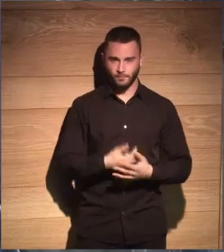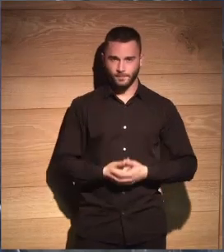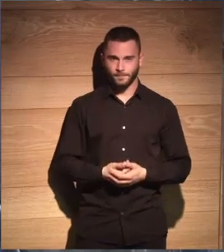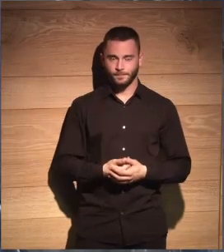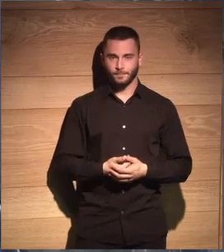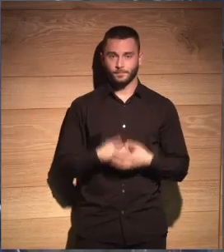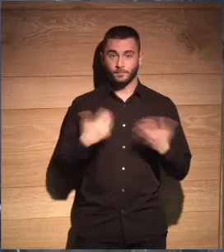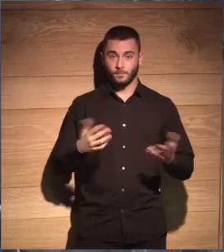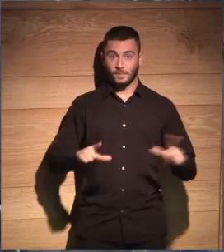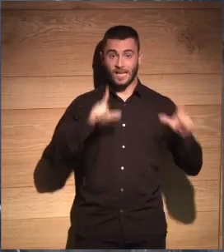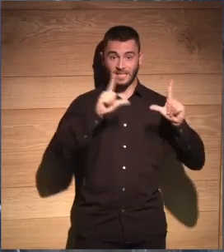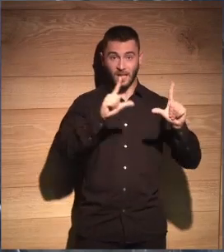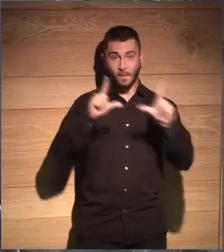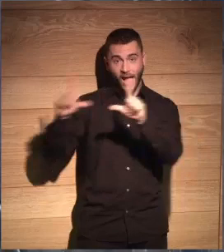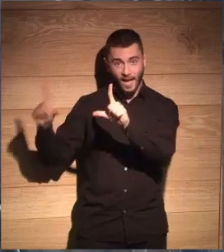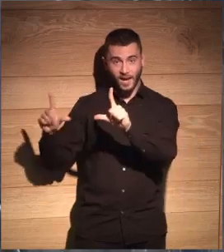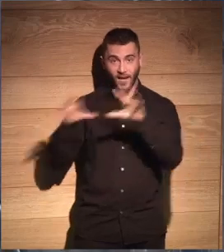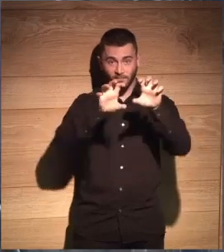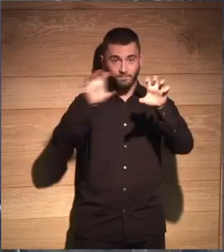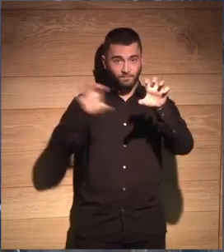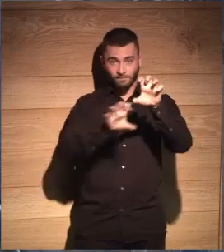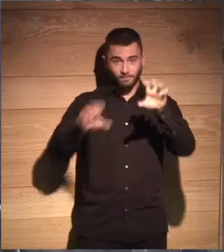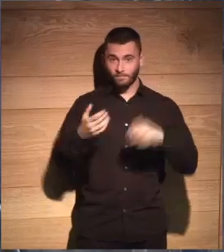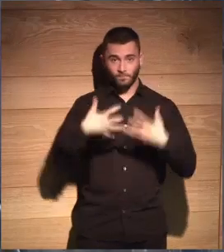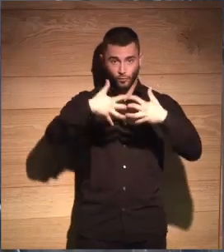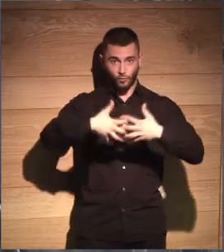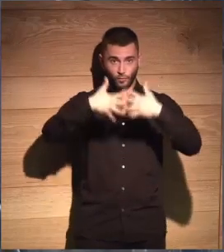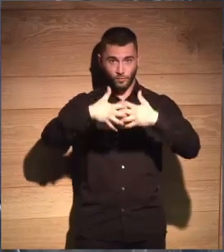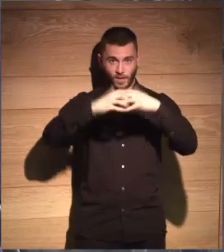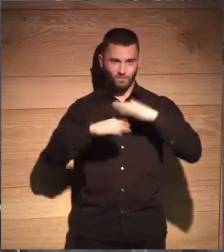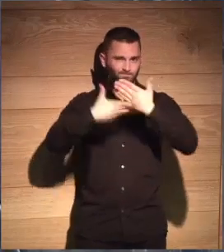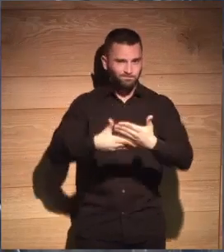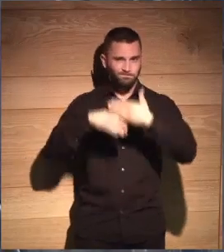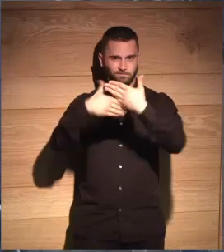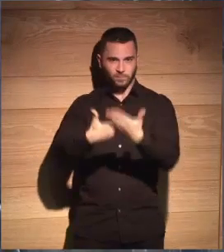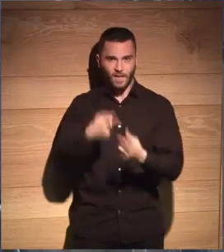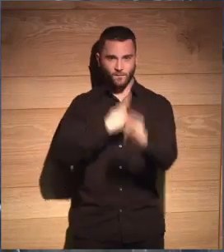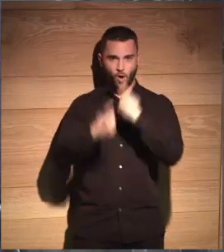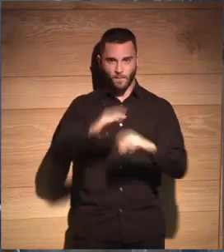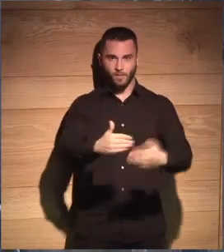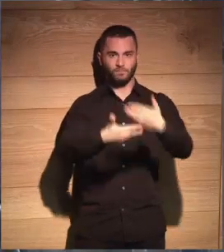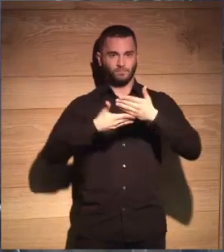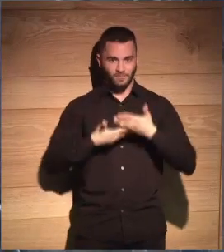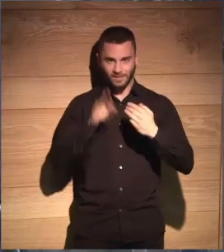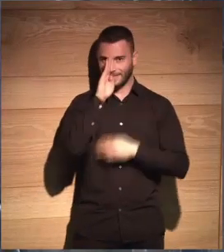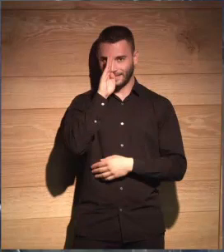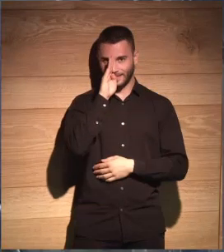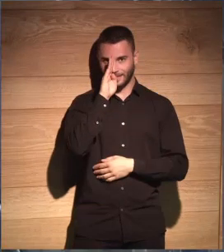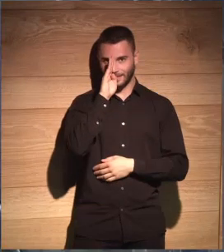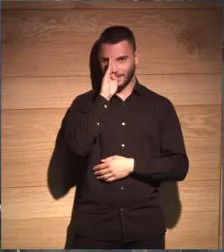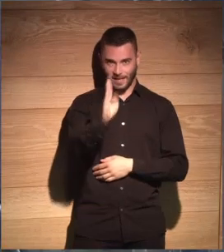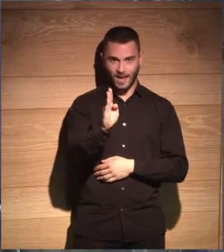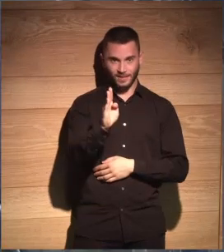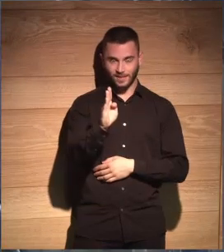que son imágenes que van a funcionar, además, un poco trascendiendo las fronteras, y es una información que te llega directamente a través